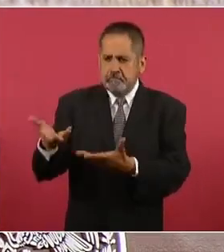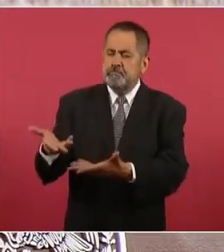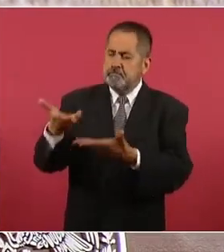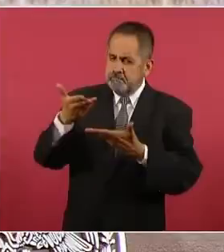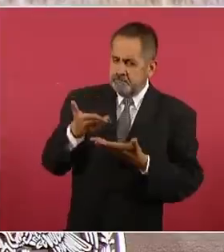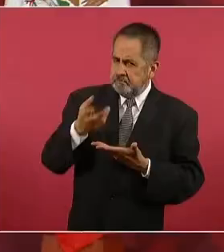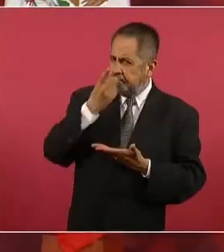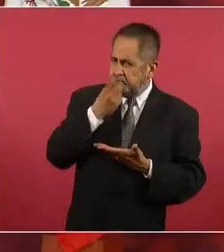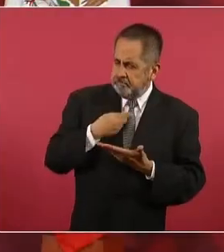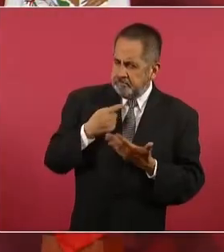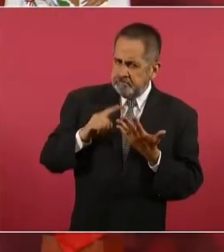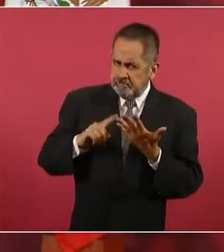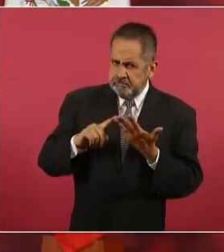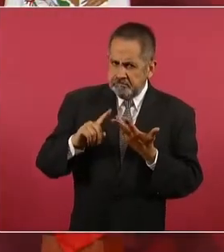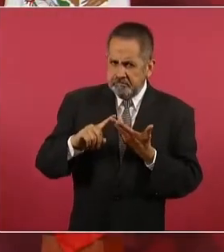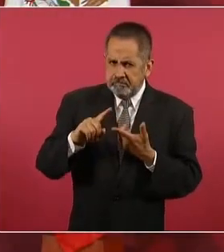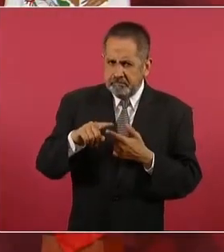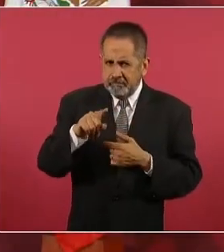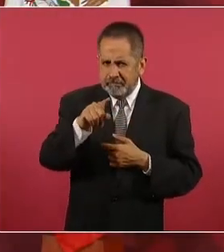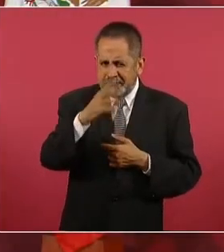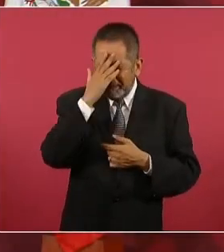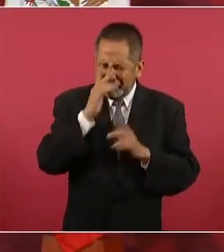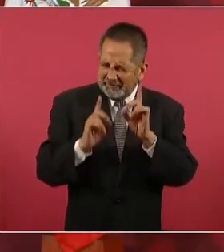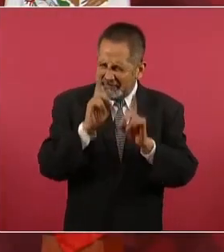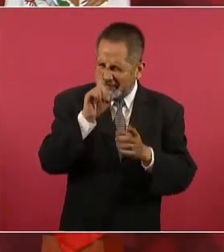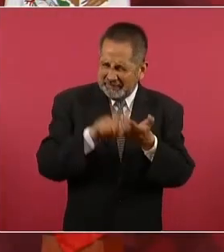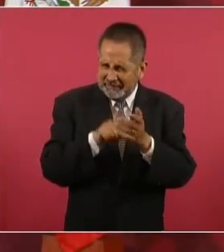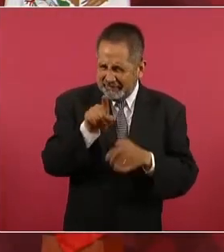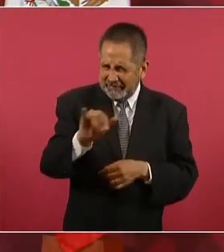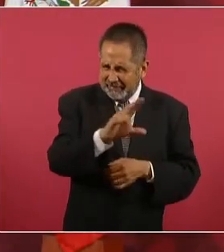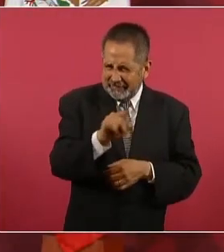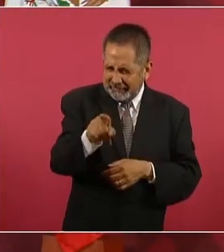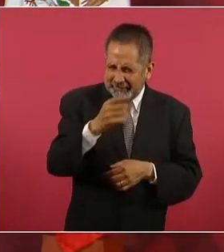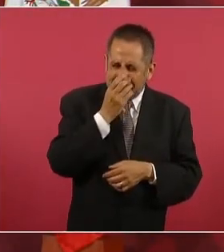planteaste, ya me hiciste dudar si fuiste tú.